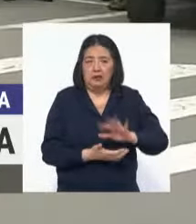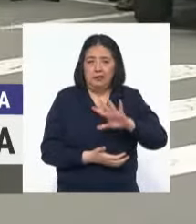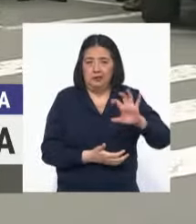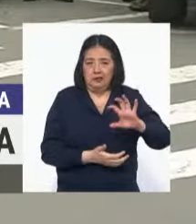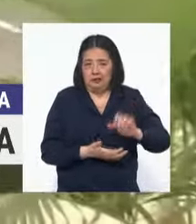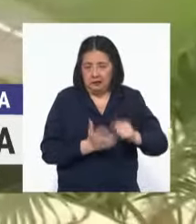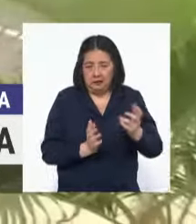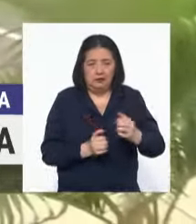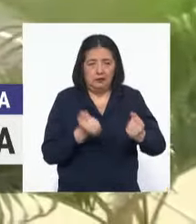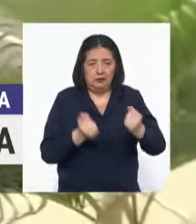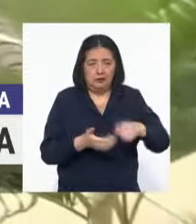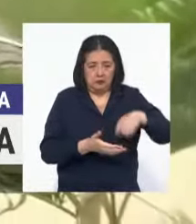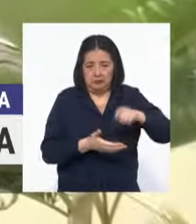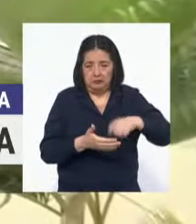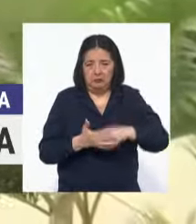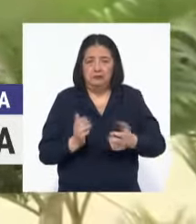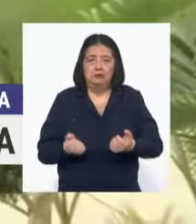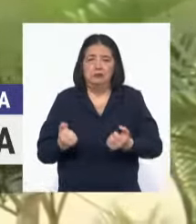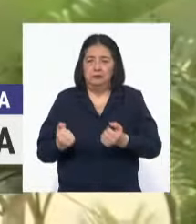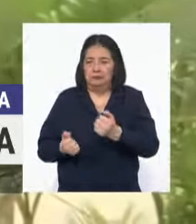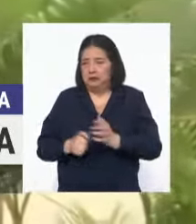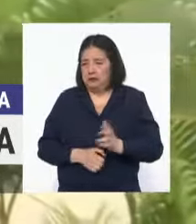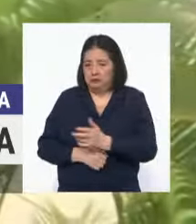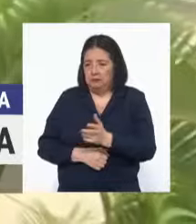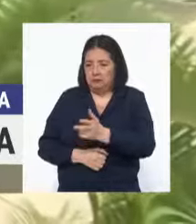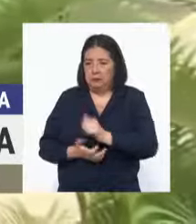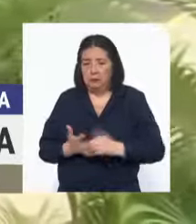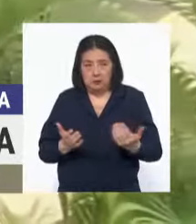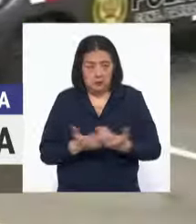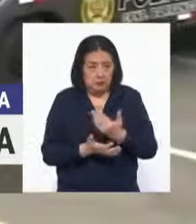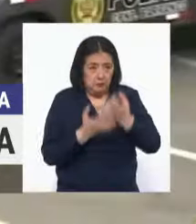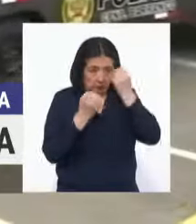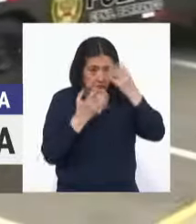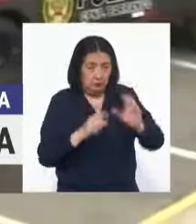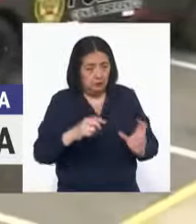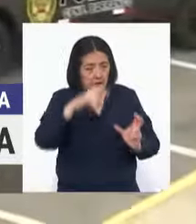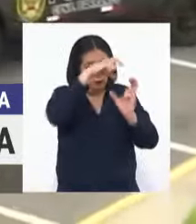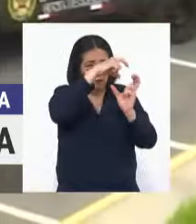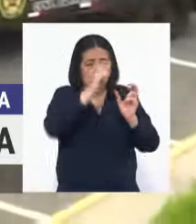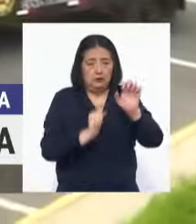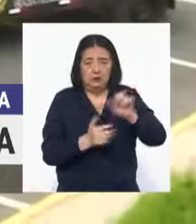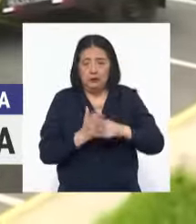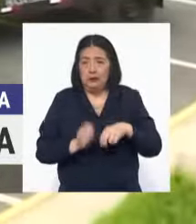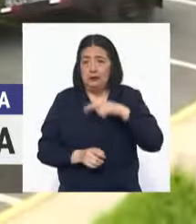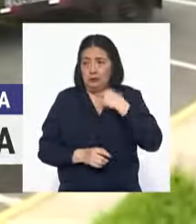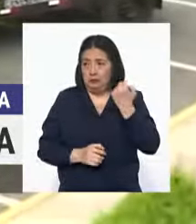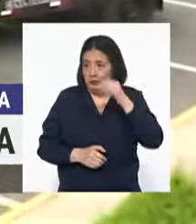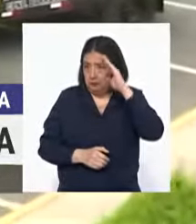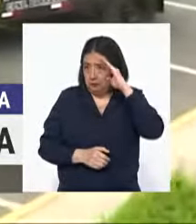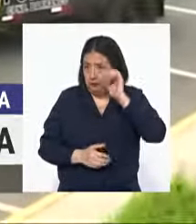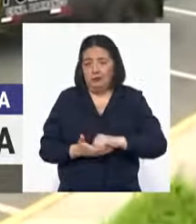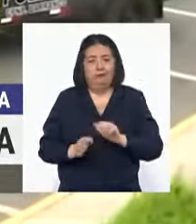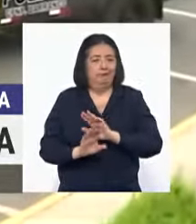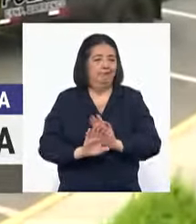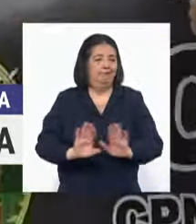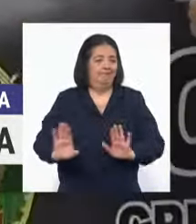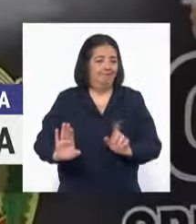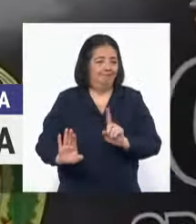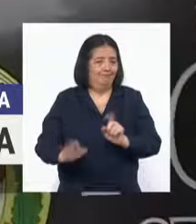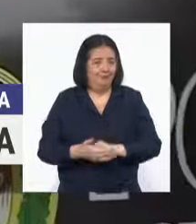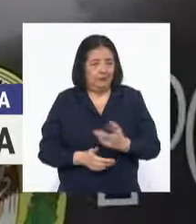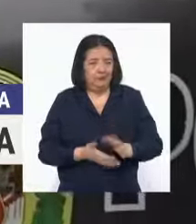y 500 autos para patrullar. Pero tras nuevos informes de la Contraloría, en noviembre la policía decidió dar de baja uno